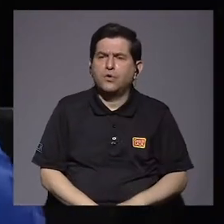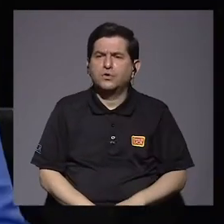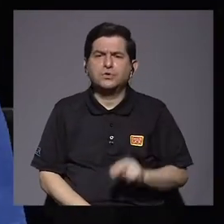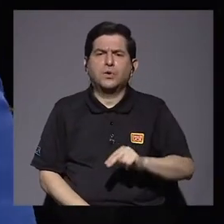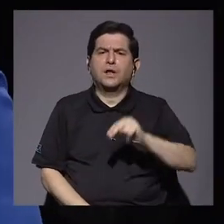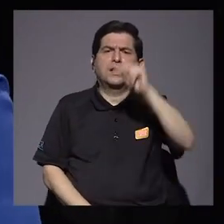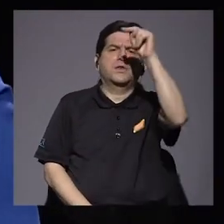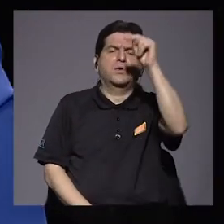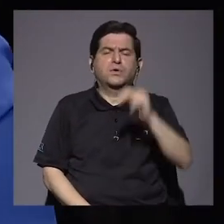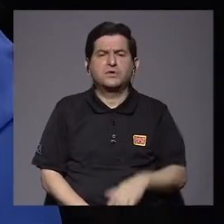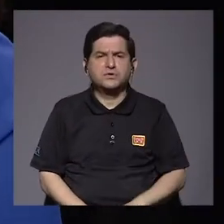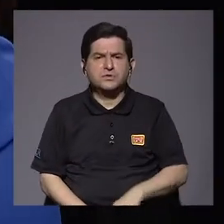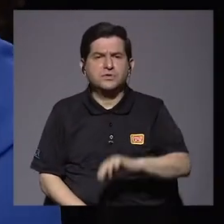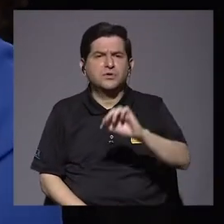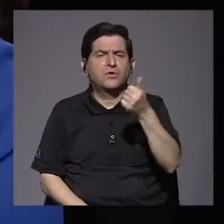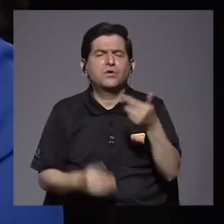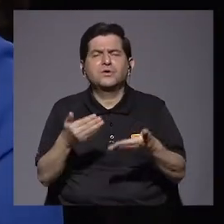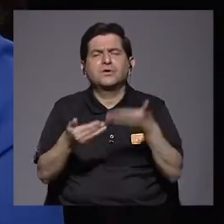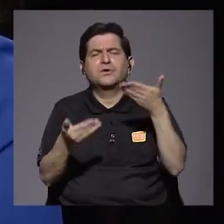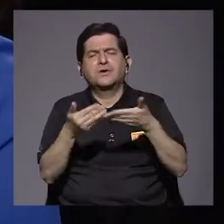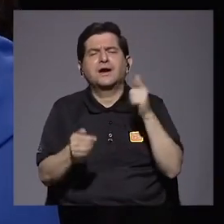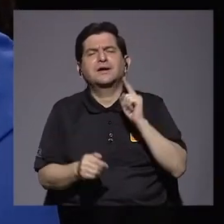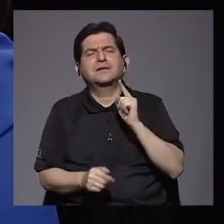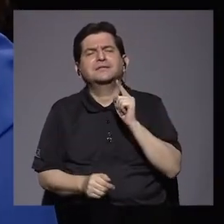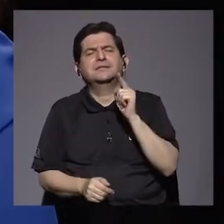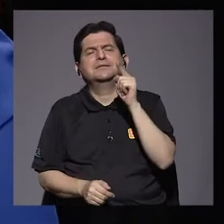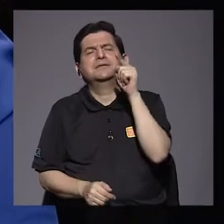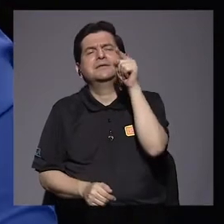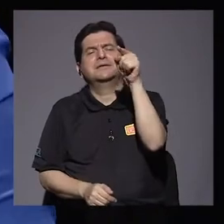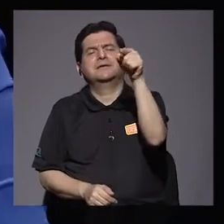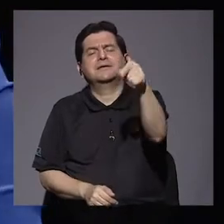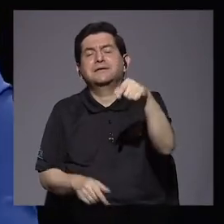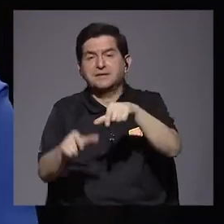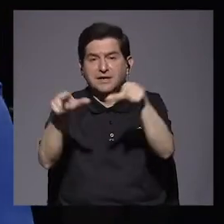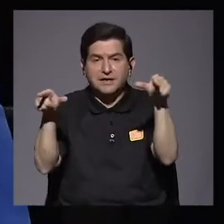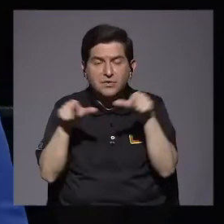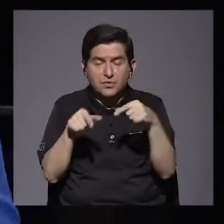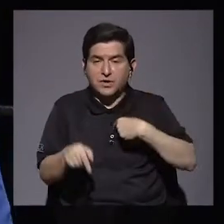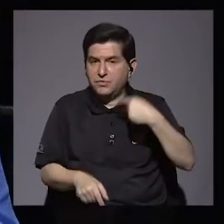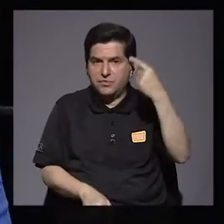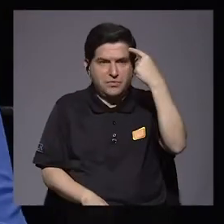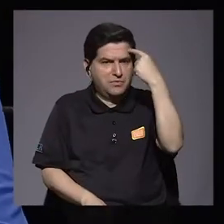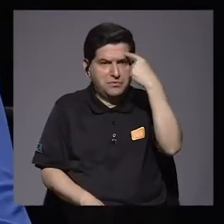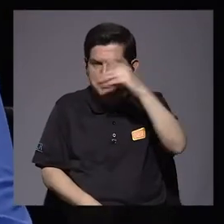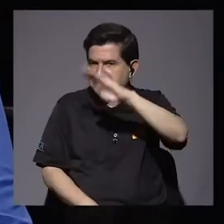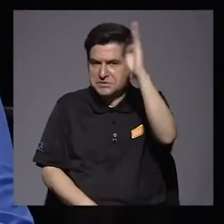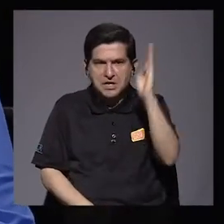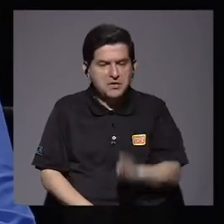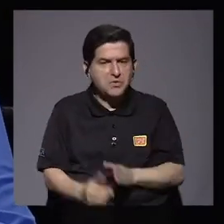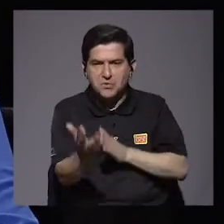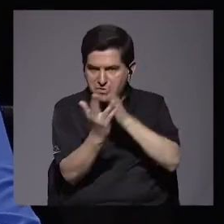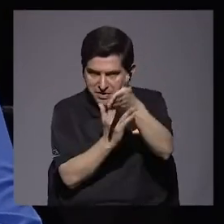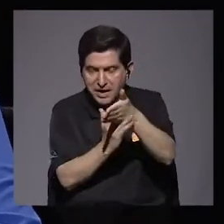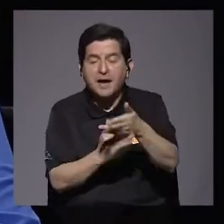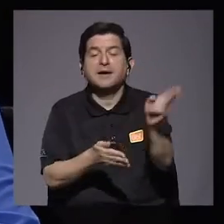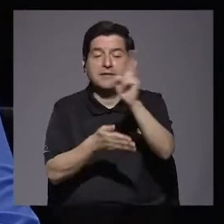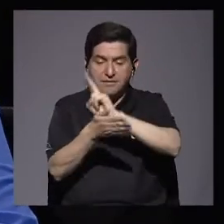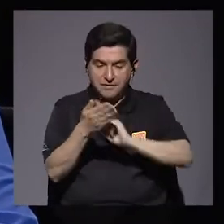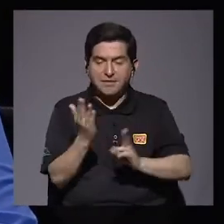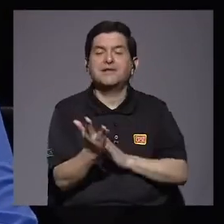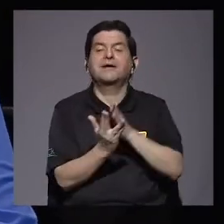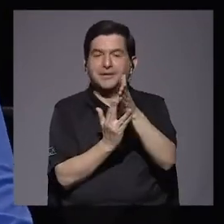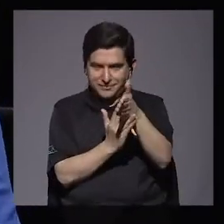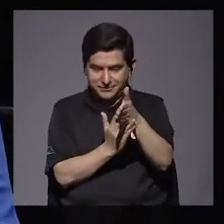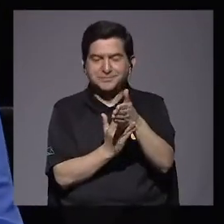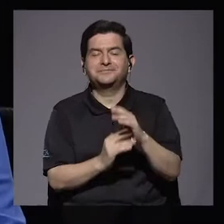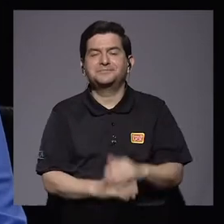en la zona norte, y está el que está casi allá en la región, donde uno nunca pensaría que podría uno llegar, ahí llega nuestra